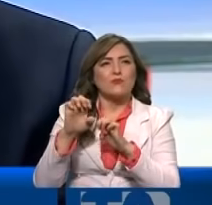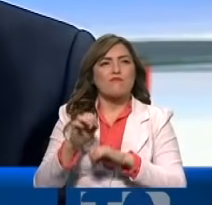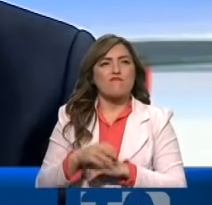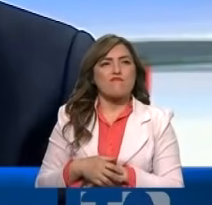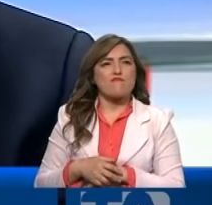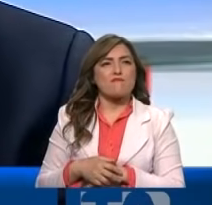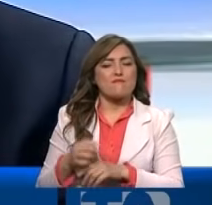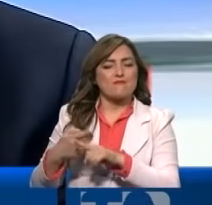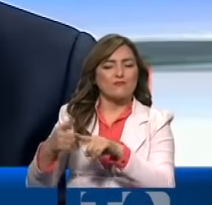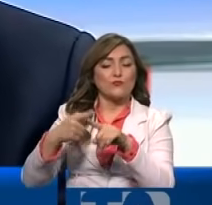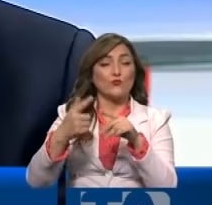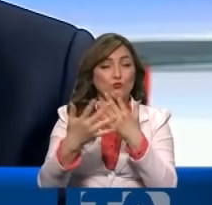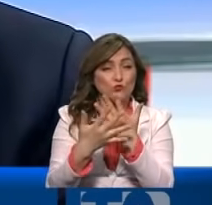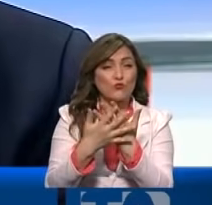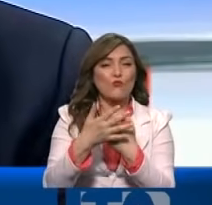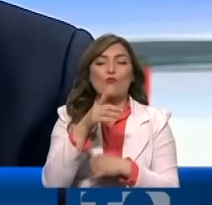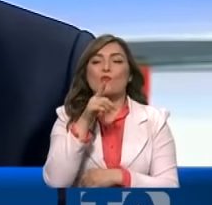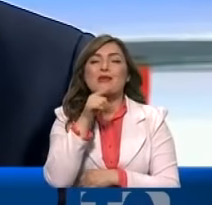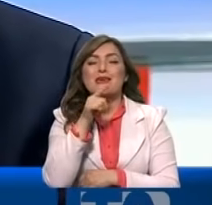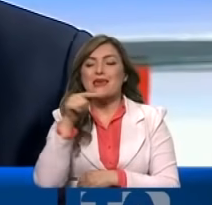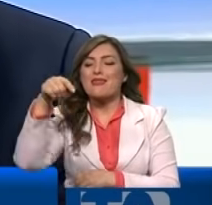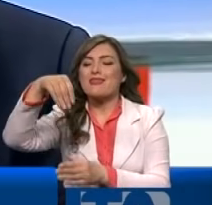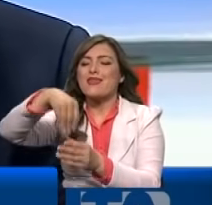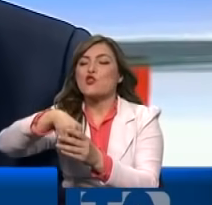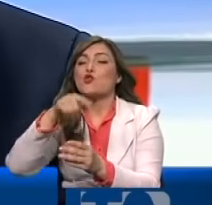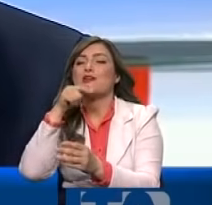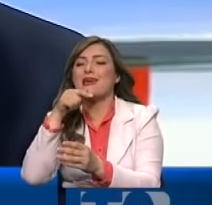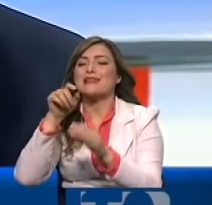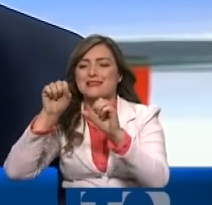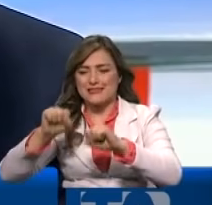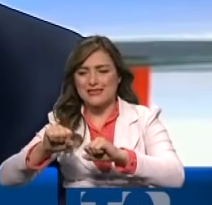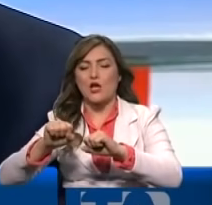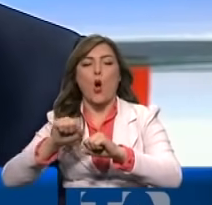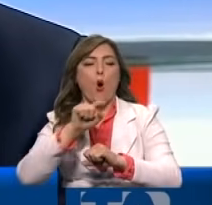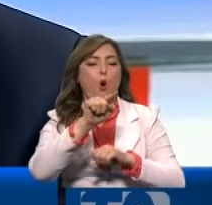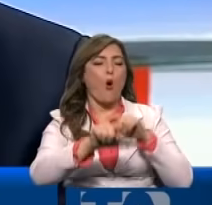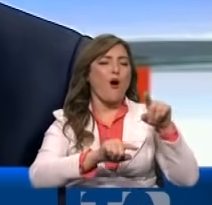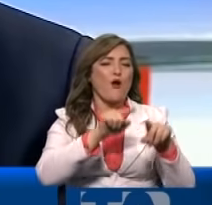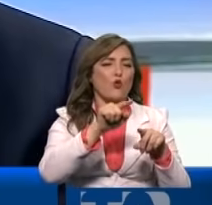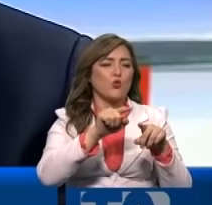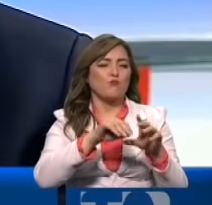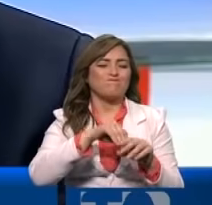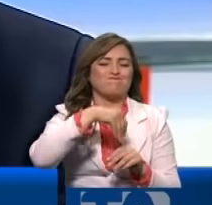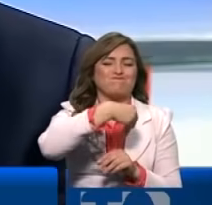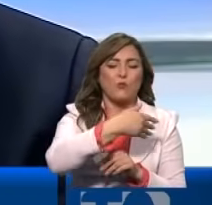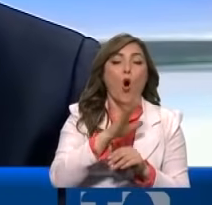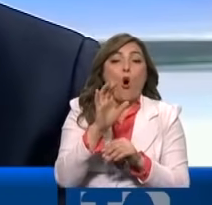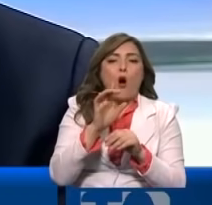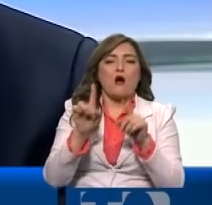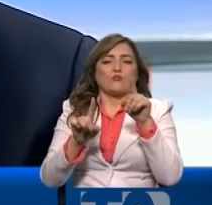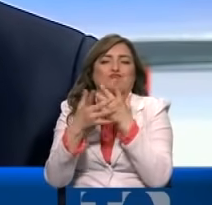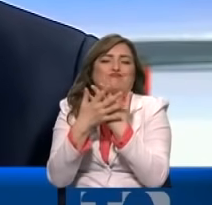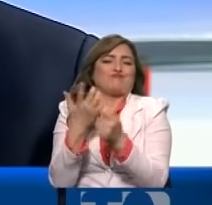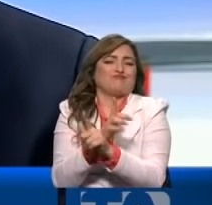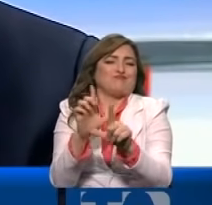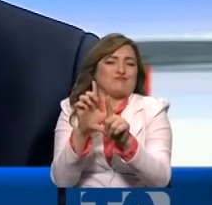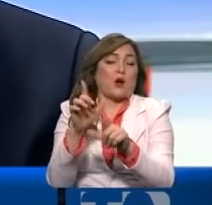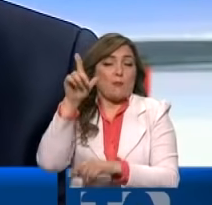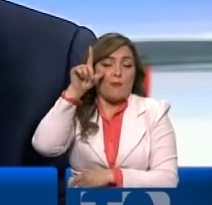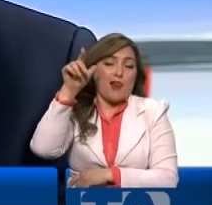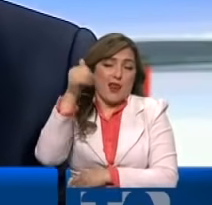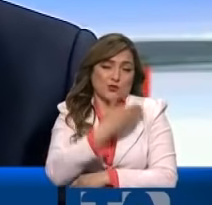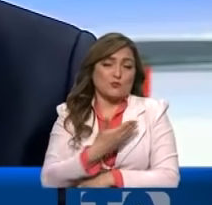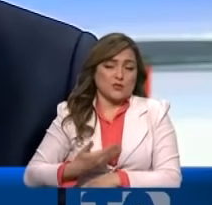por las cárceles, quién debe estar, no debe estar, quizás una amnistía, como mencionó el señor presidente. Vamos a